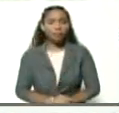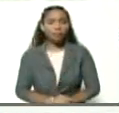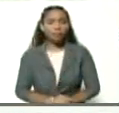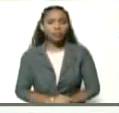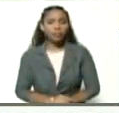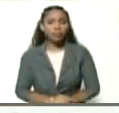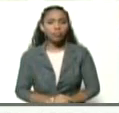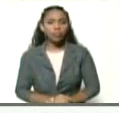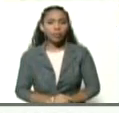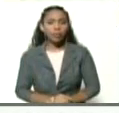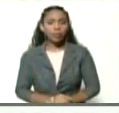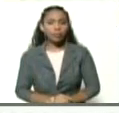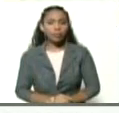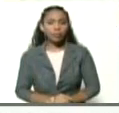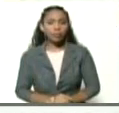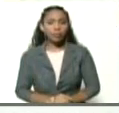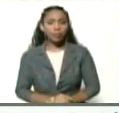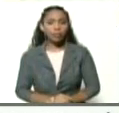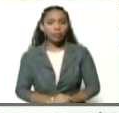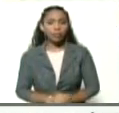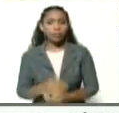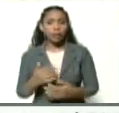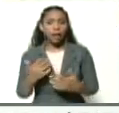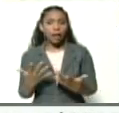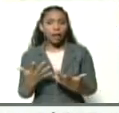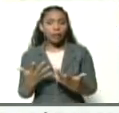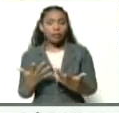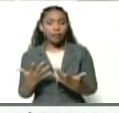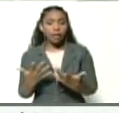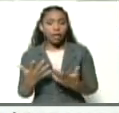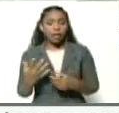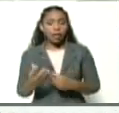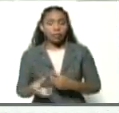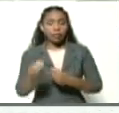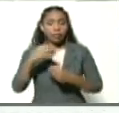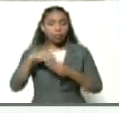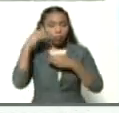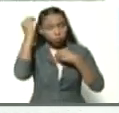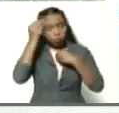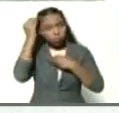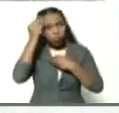en introspección de los valores de la familia.